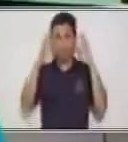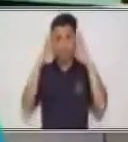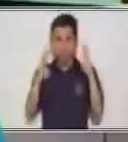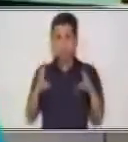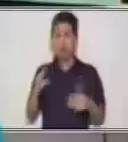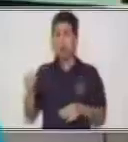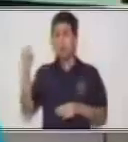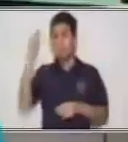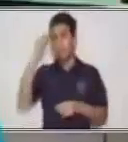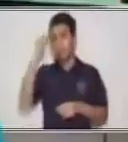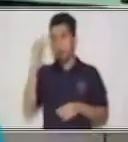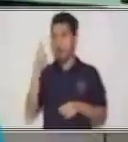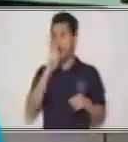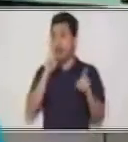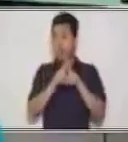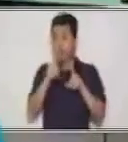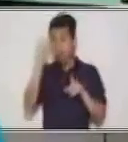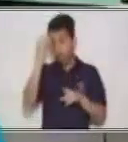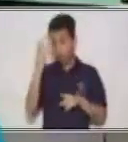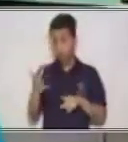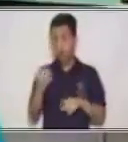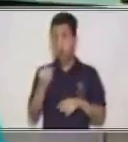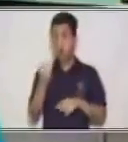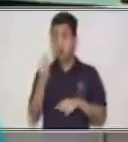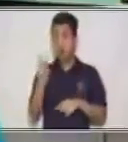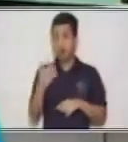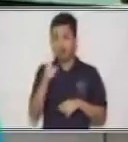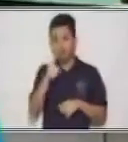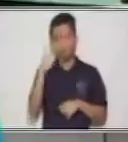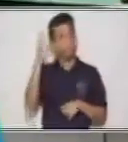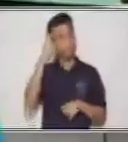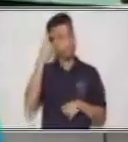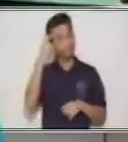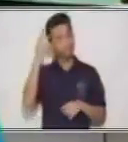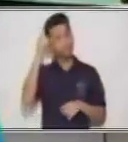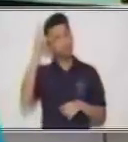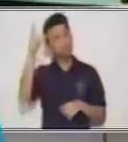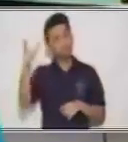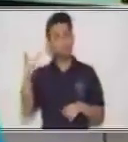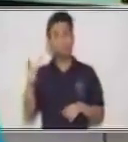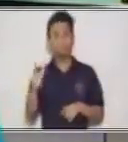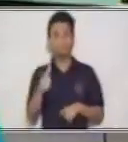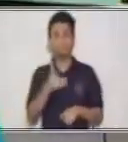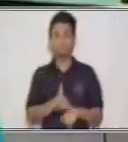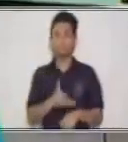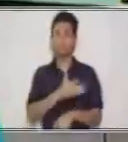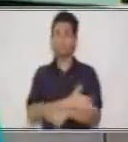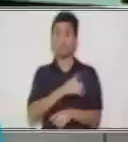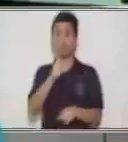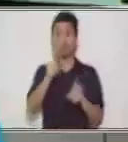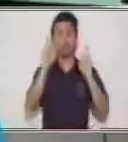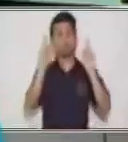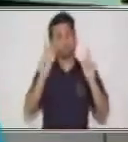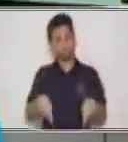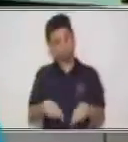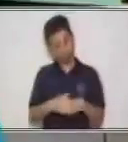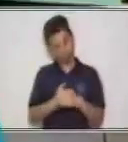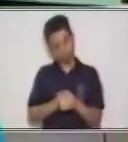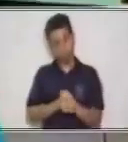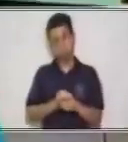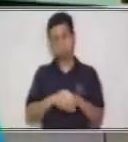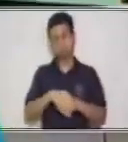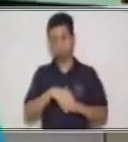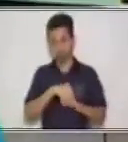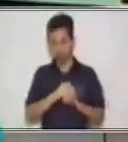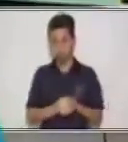memoria, la habilidad numérica y el pensamiento lógico. Antes de empezar, te recomiendo laves tus manos